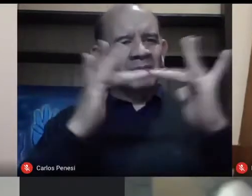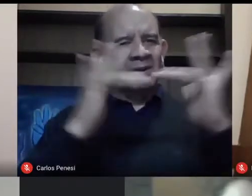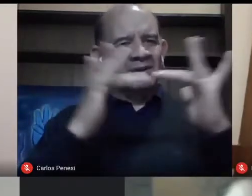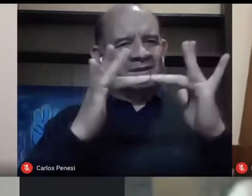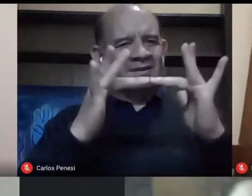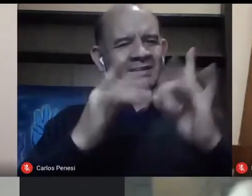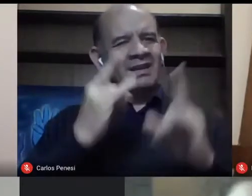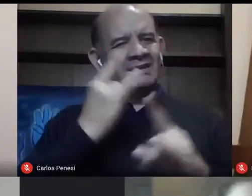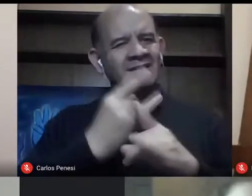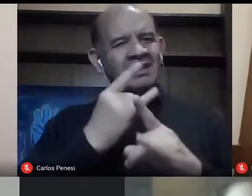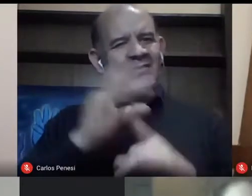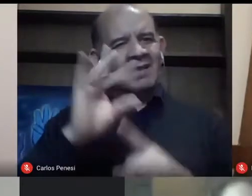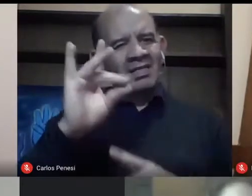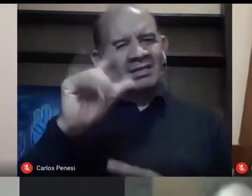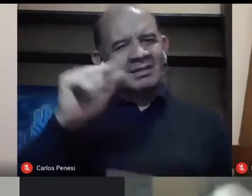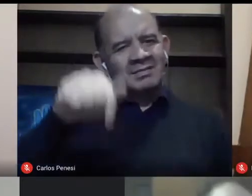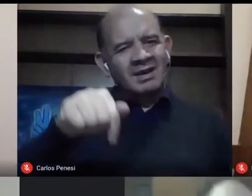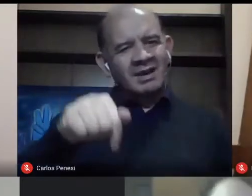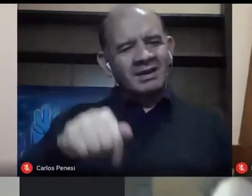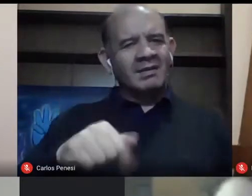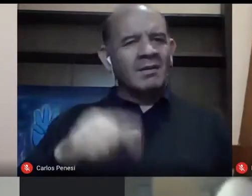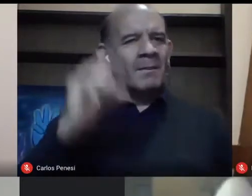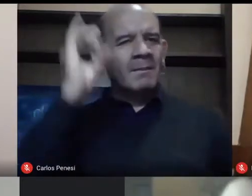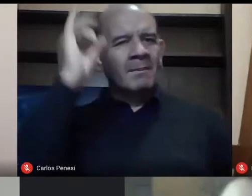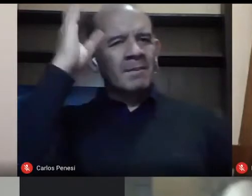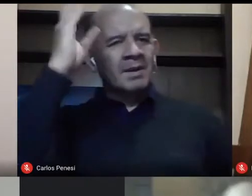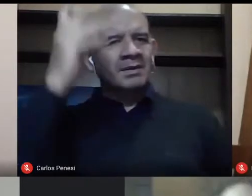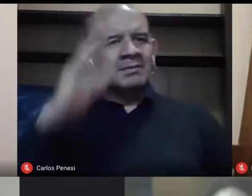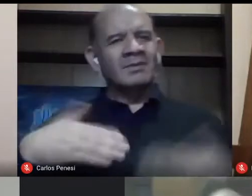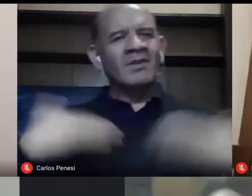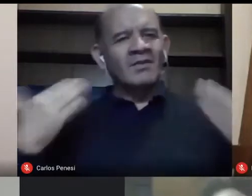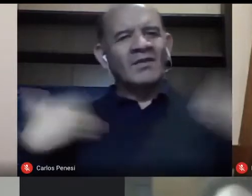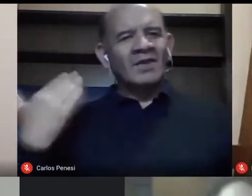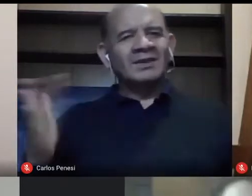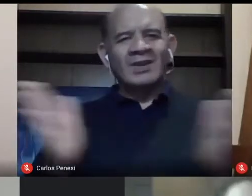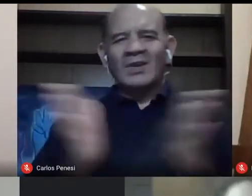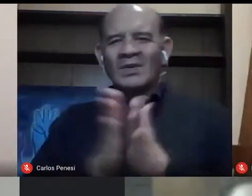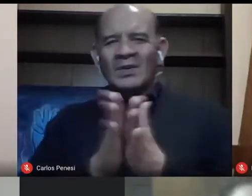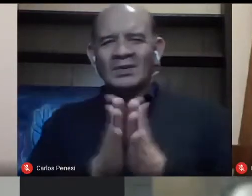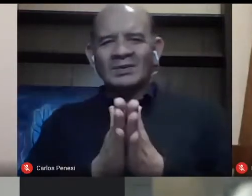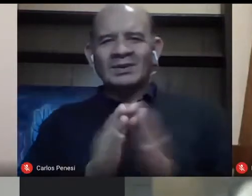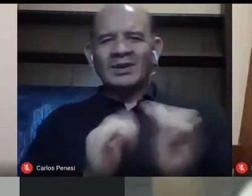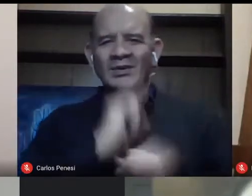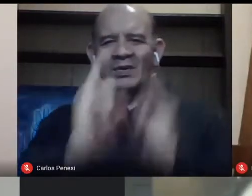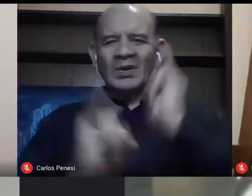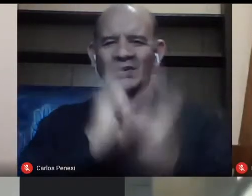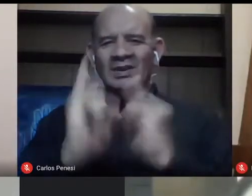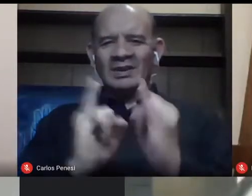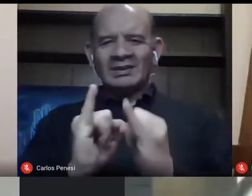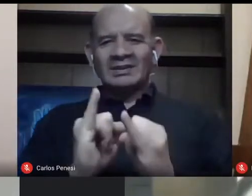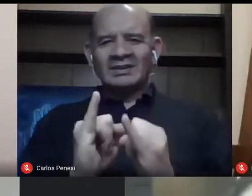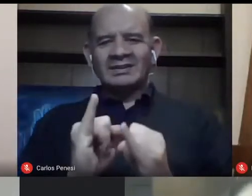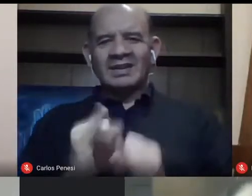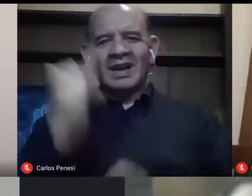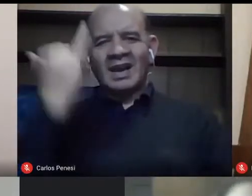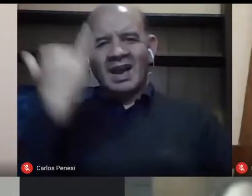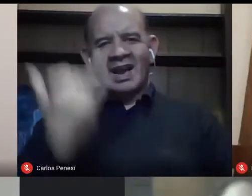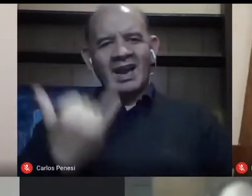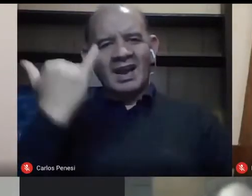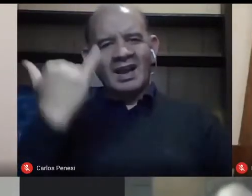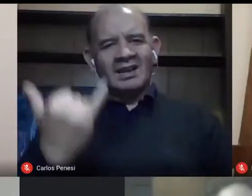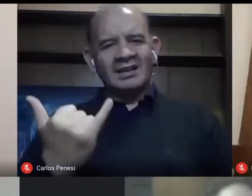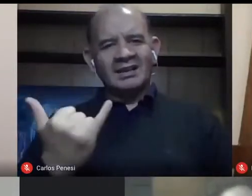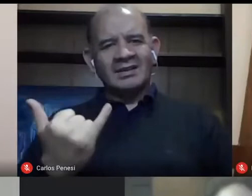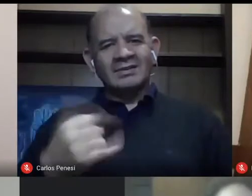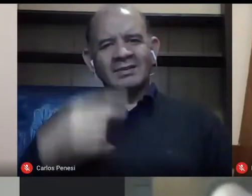esta altura a veces complican, pero con una alegría muy grande. Contarles que ya estamos en